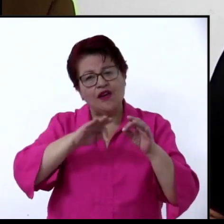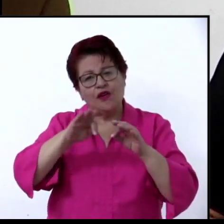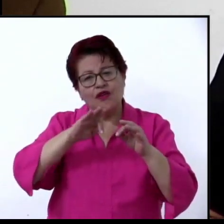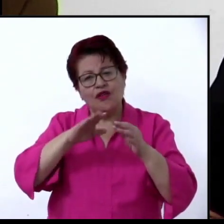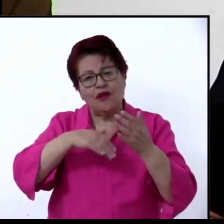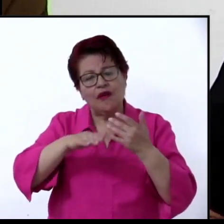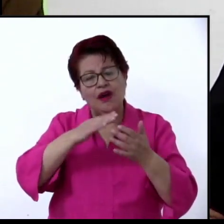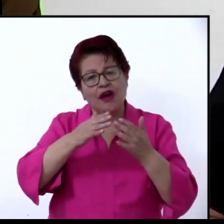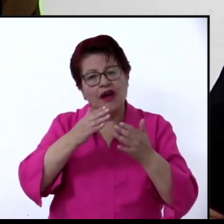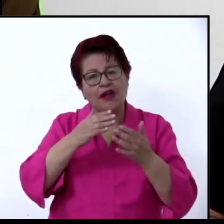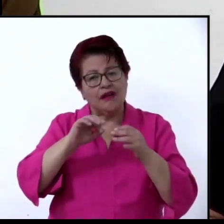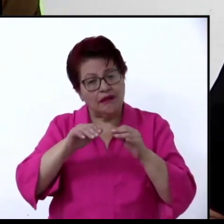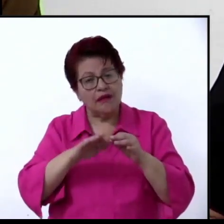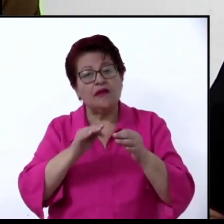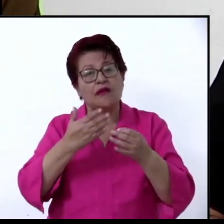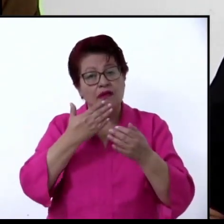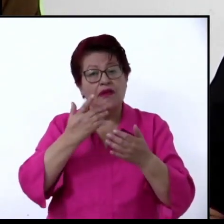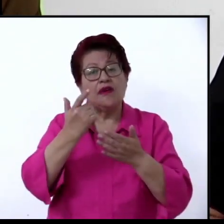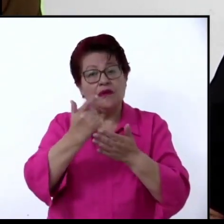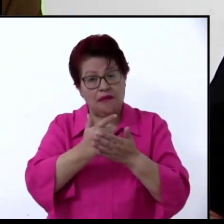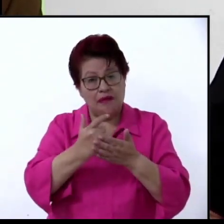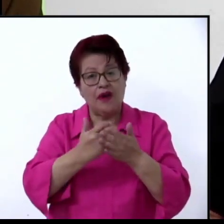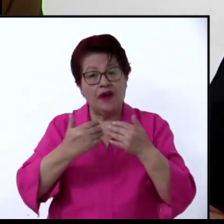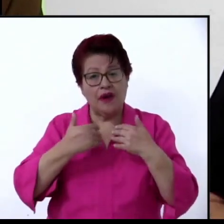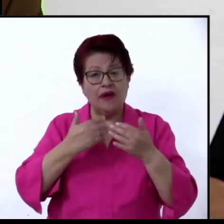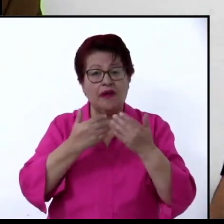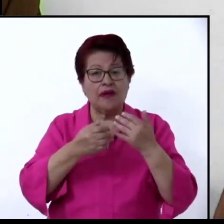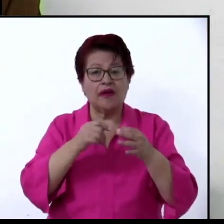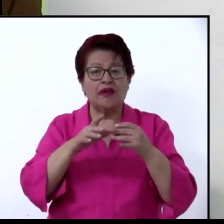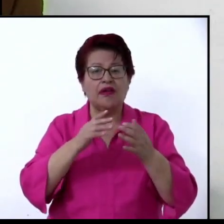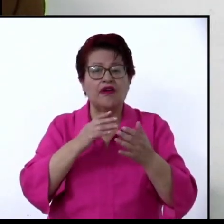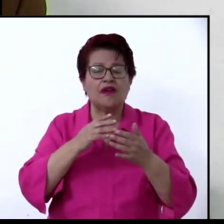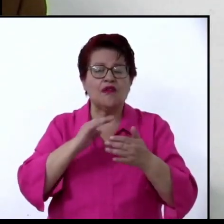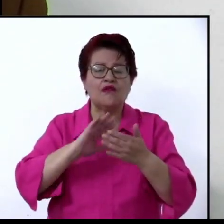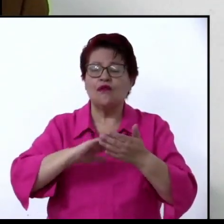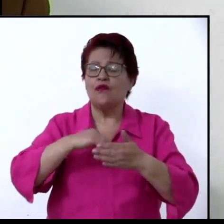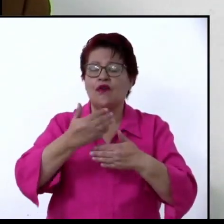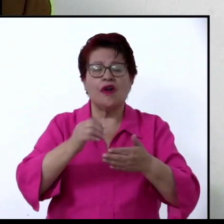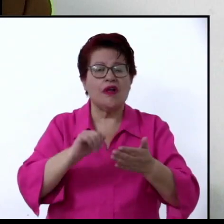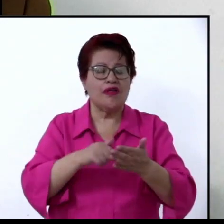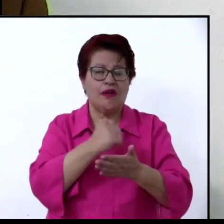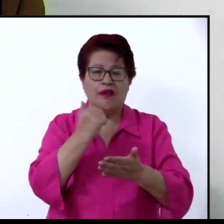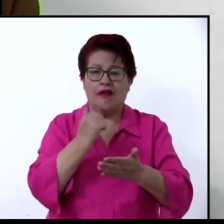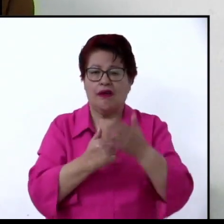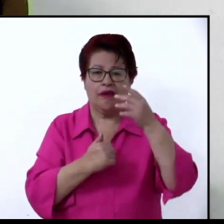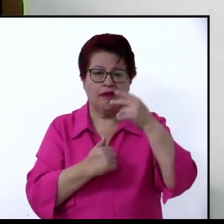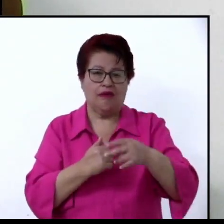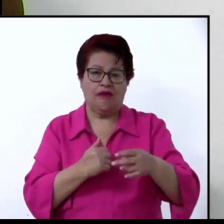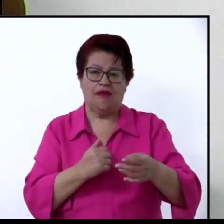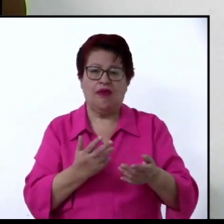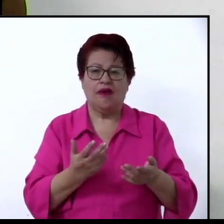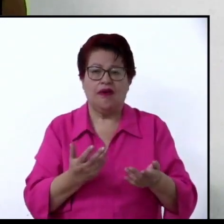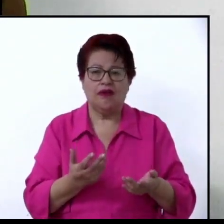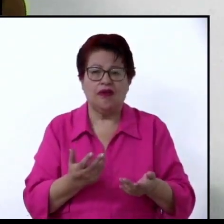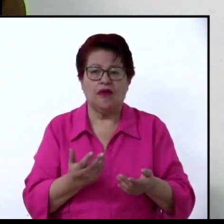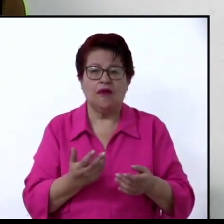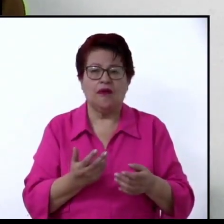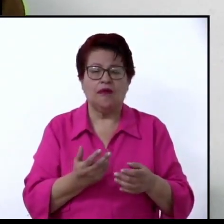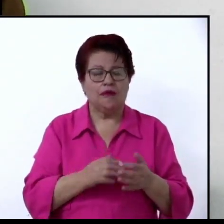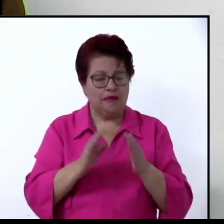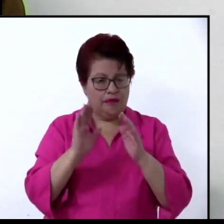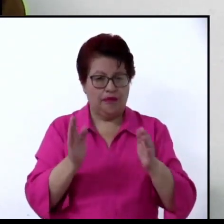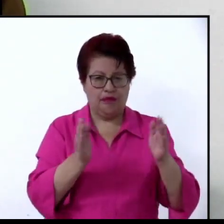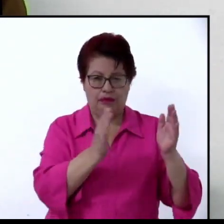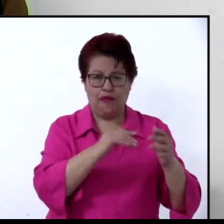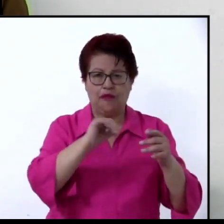una alternativa fuera de su ciudad o fuera incluso del país. Otro de